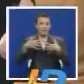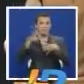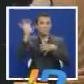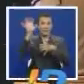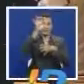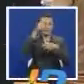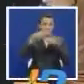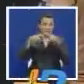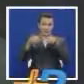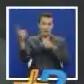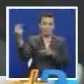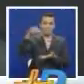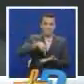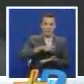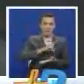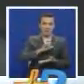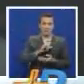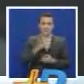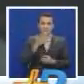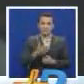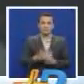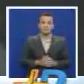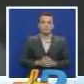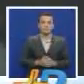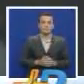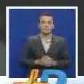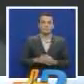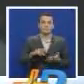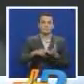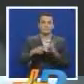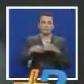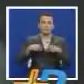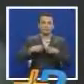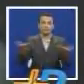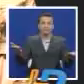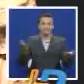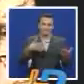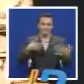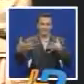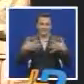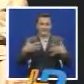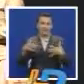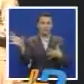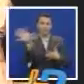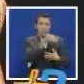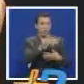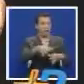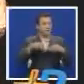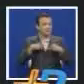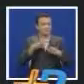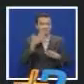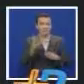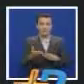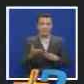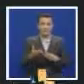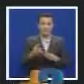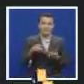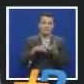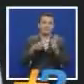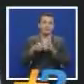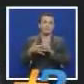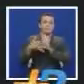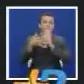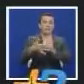la ciudad de Cali. Es muy buena la acogida que ha tenido la pieza, donde nosotros presentamos toda clase